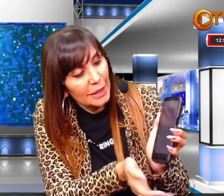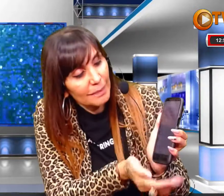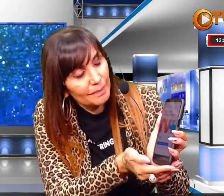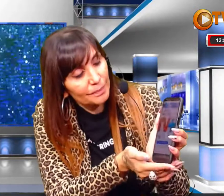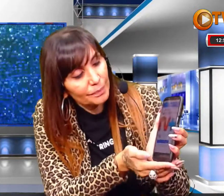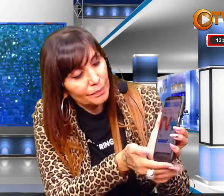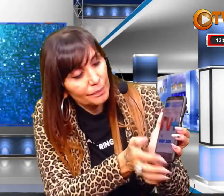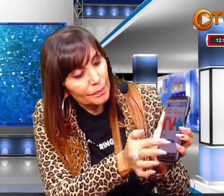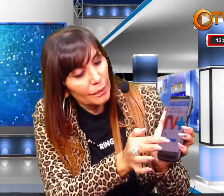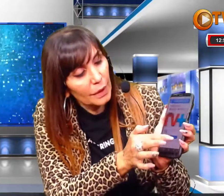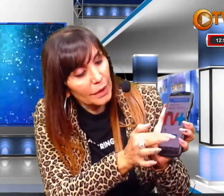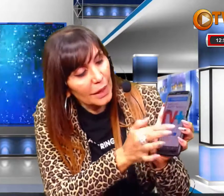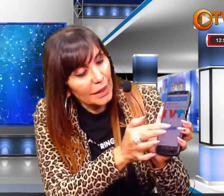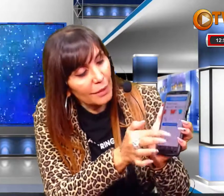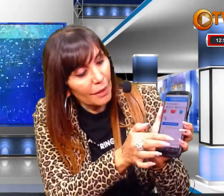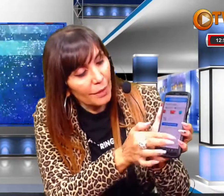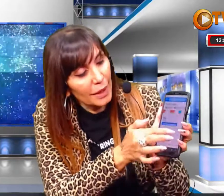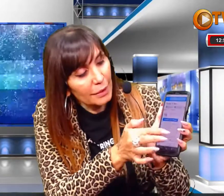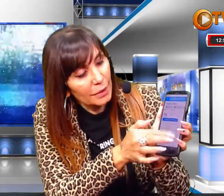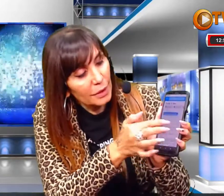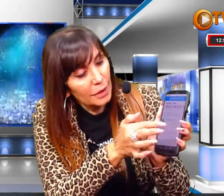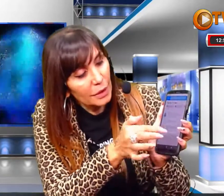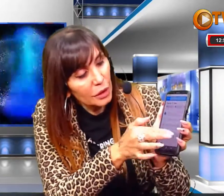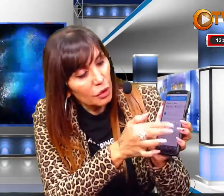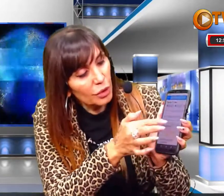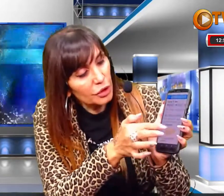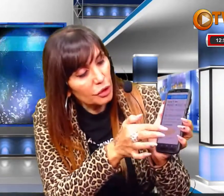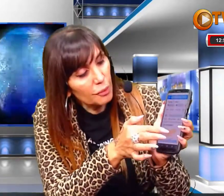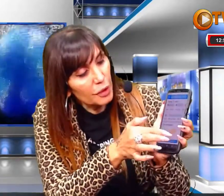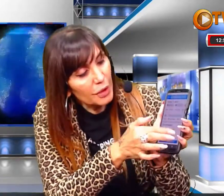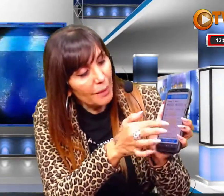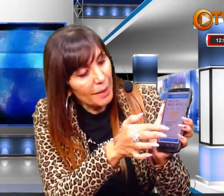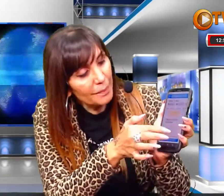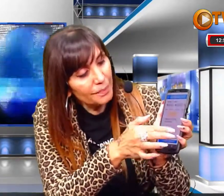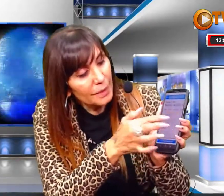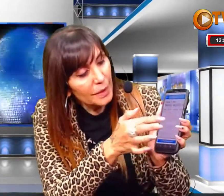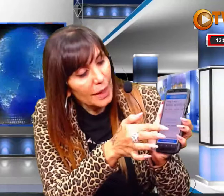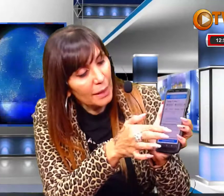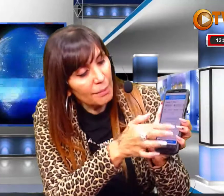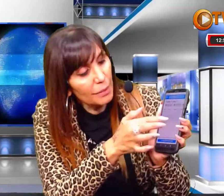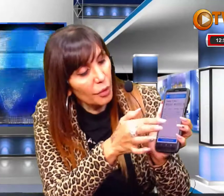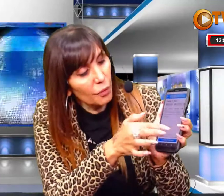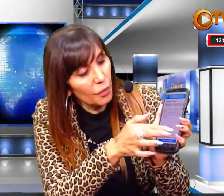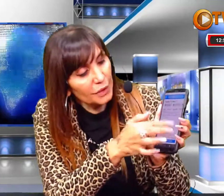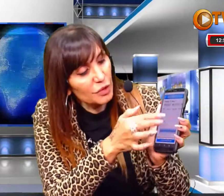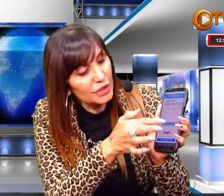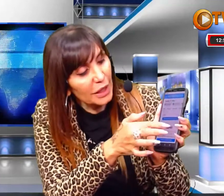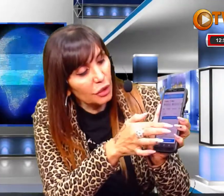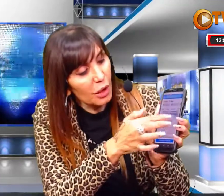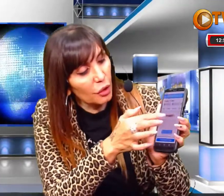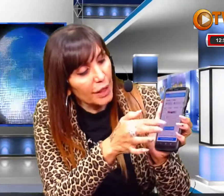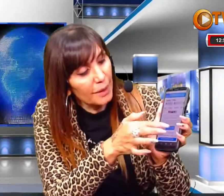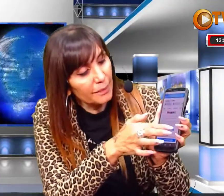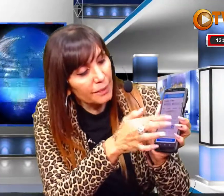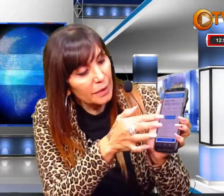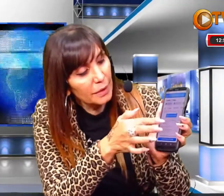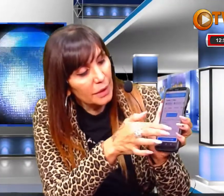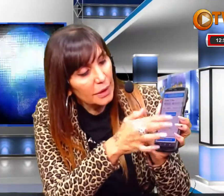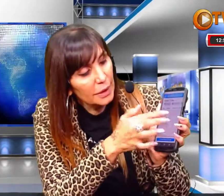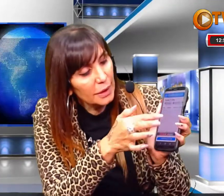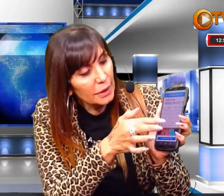aquí, y aquí van a ver nuestro programa en vivo, como estamos saliendo ahora.